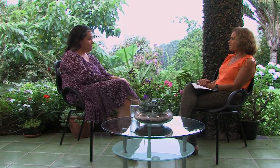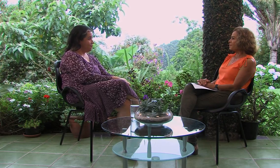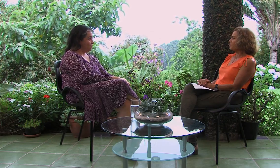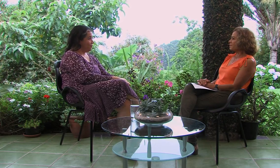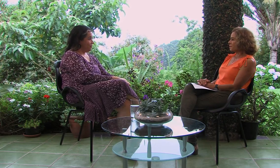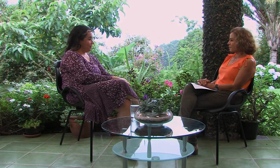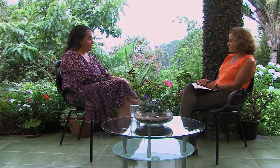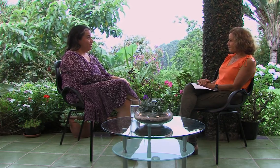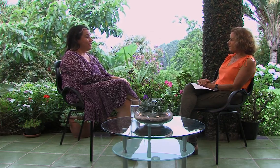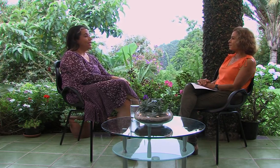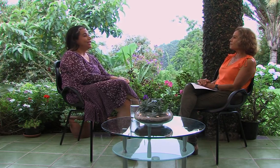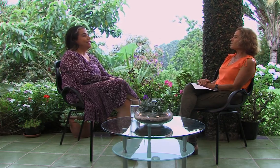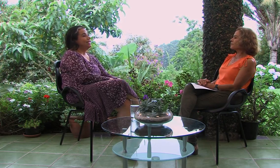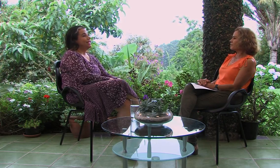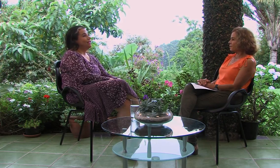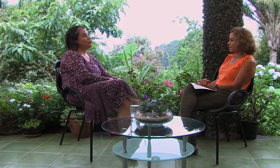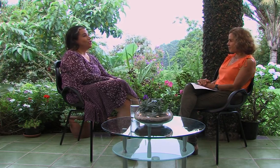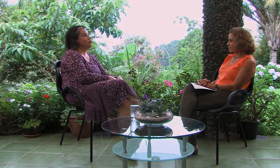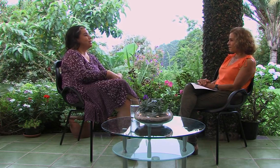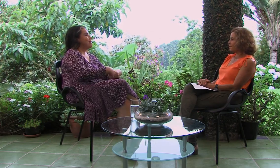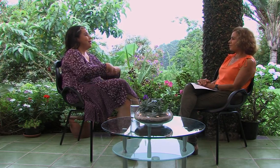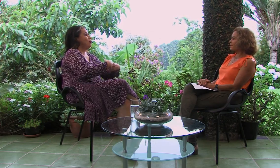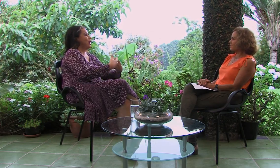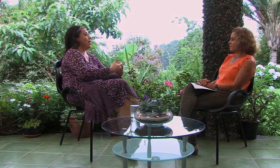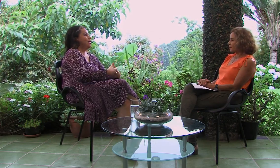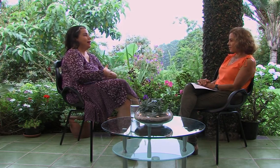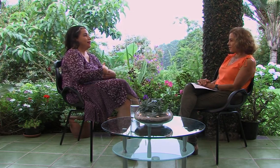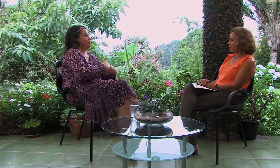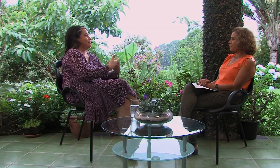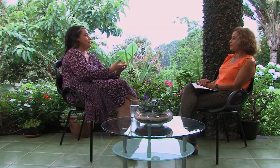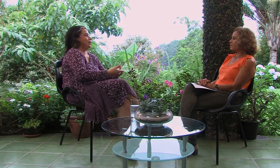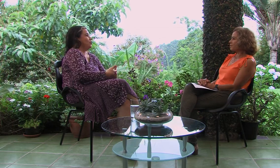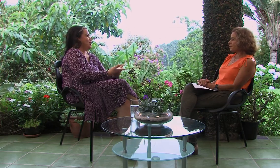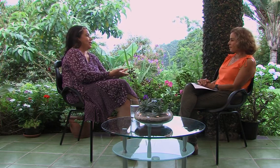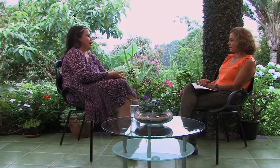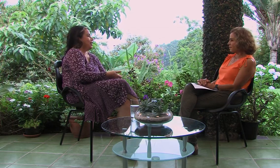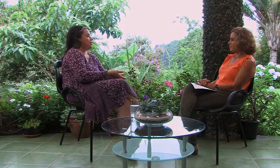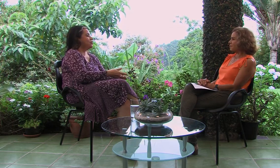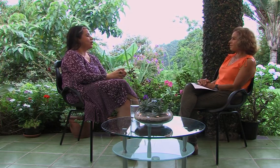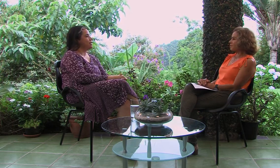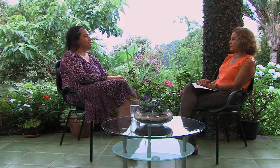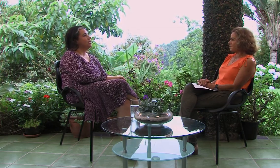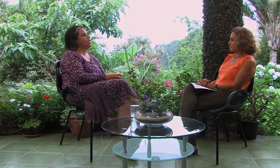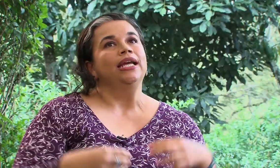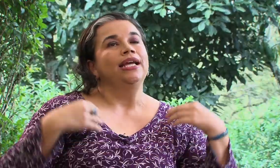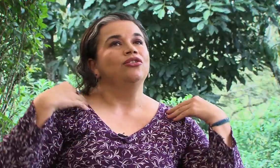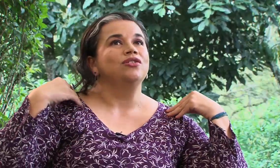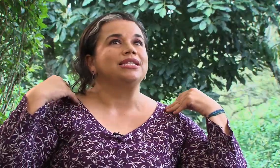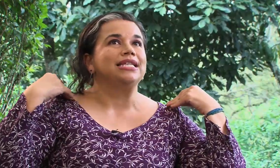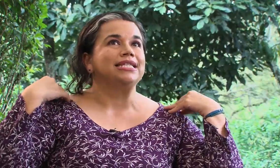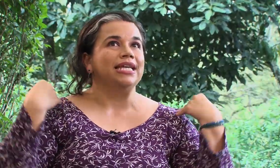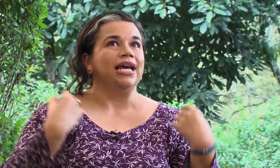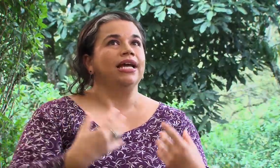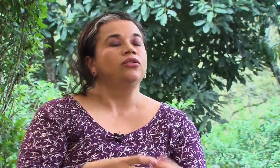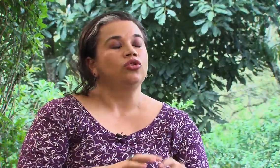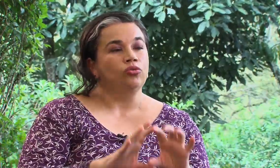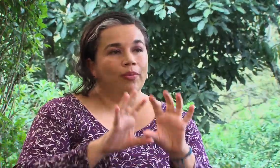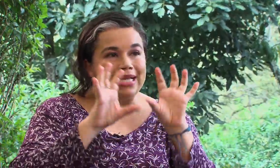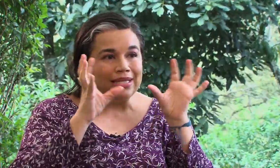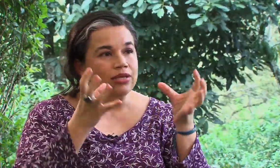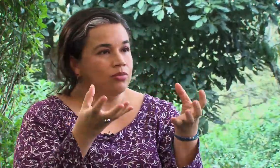maternidad, ¿verdad? De que los hijos te van a adorar y a idolatrar y qué sé yo qué más. Entonces, sí